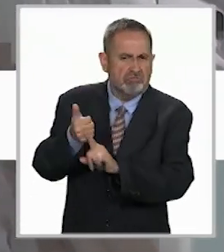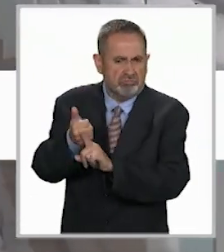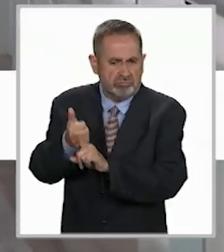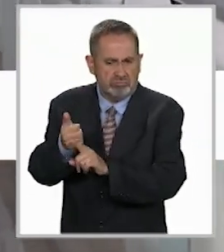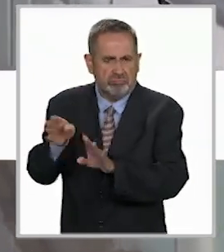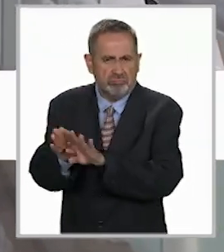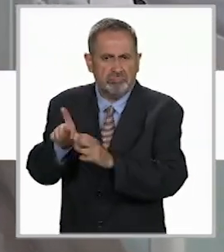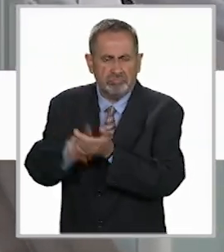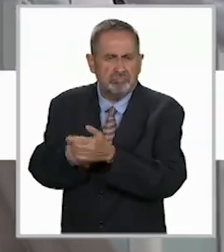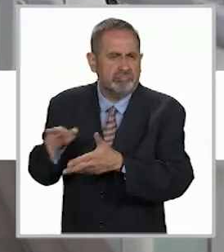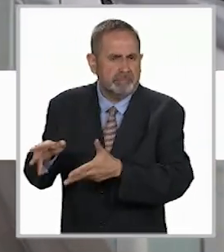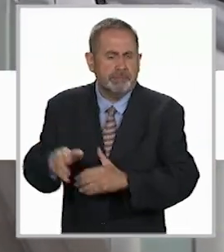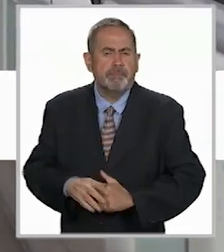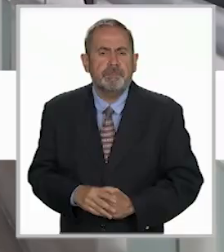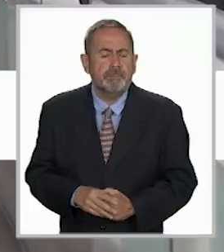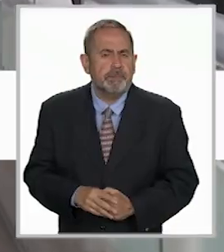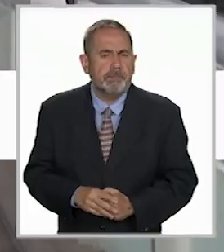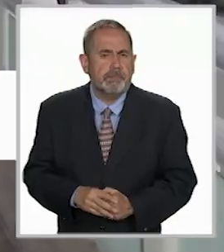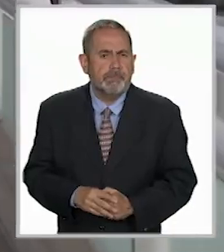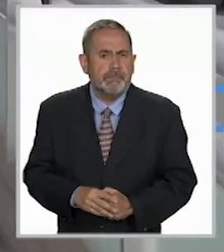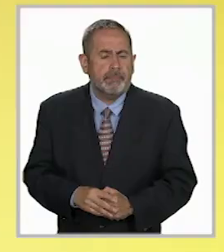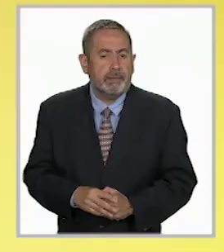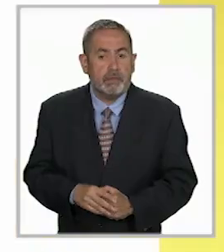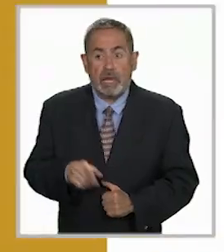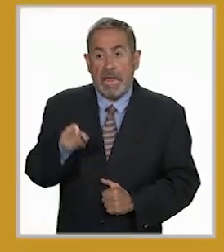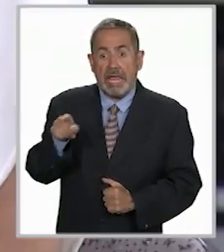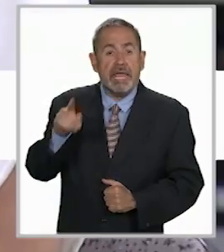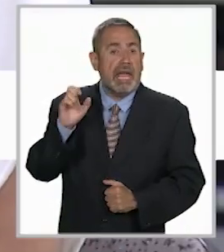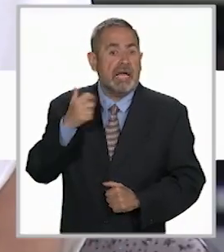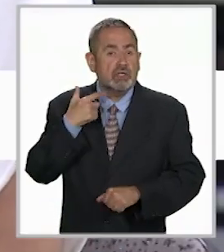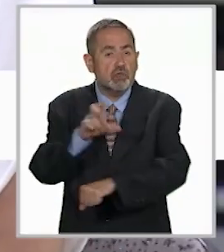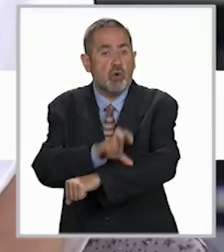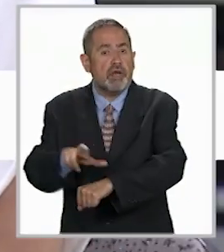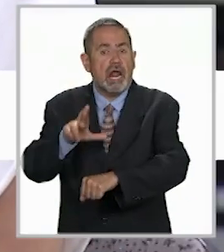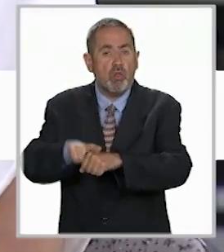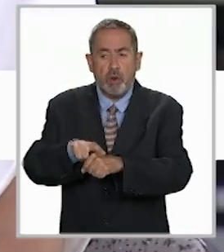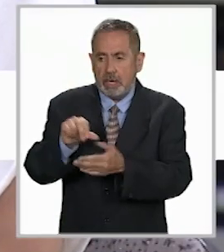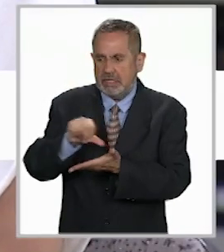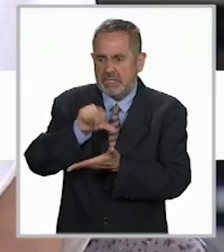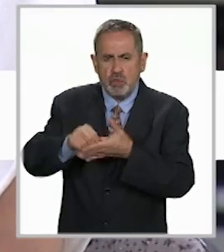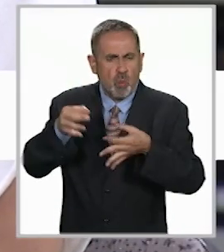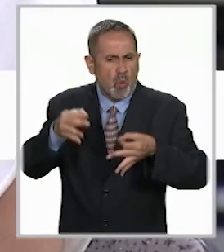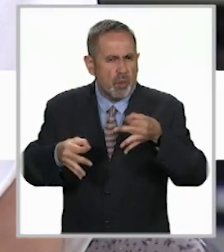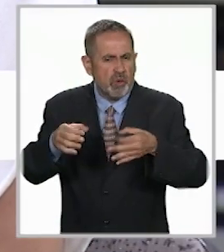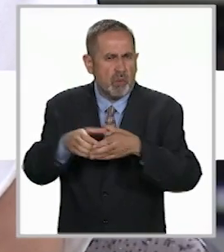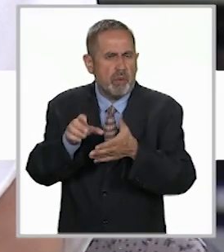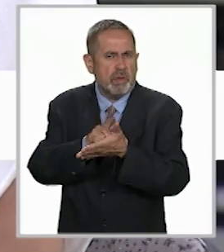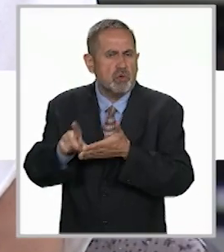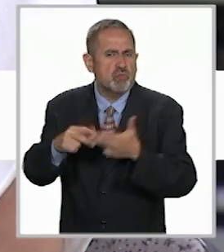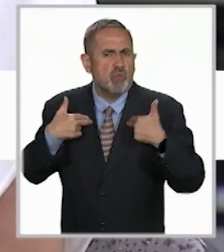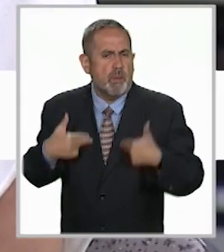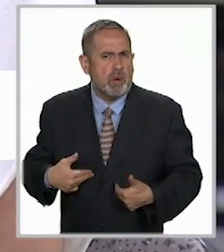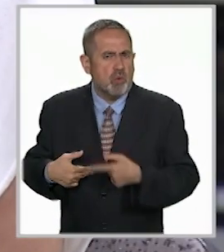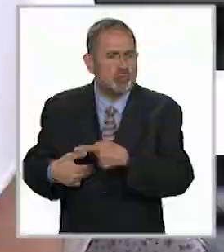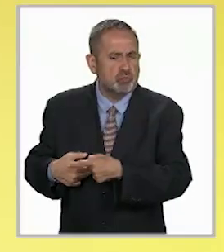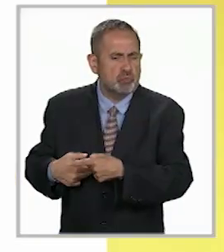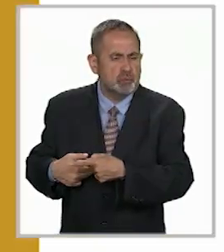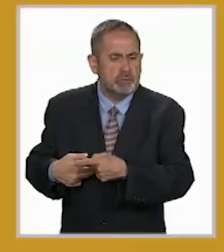Diplomacy de la Universidad de Tufts en Medford, Massachusetts. Fue coordinadora del Centro Jurídico para los Derechos